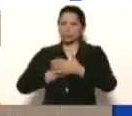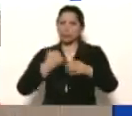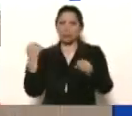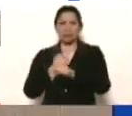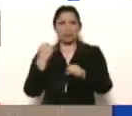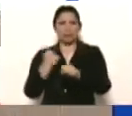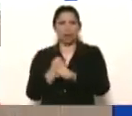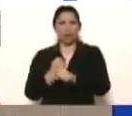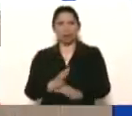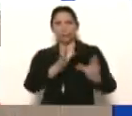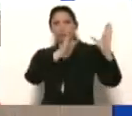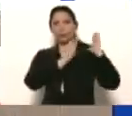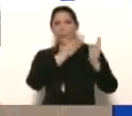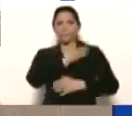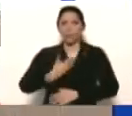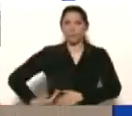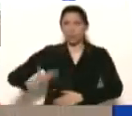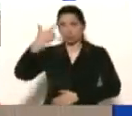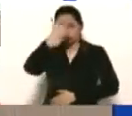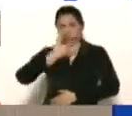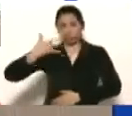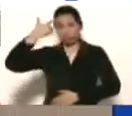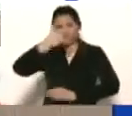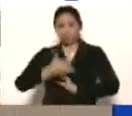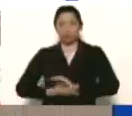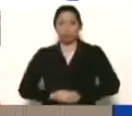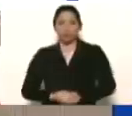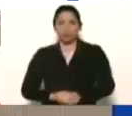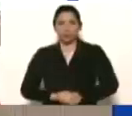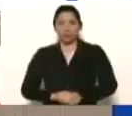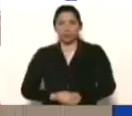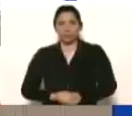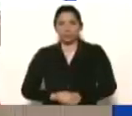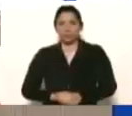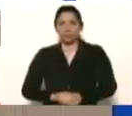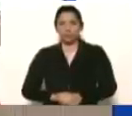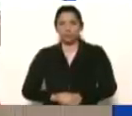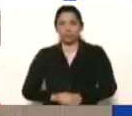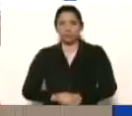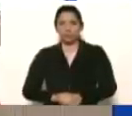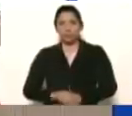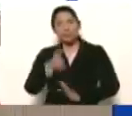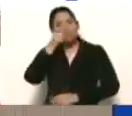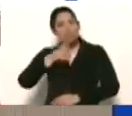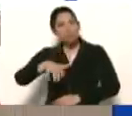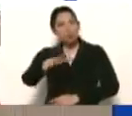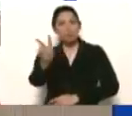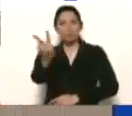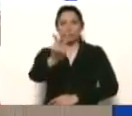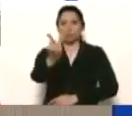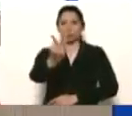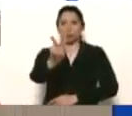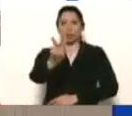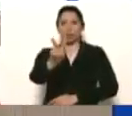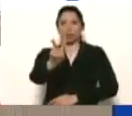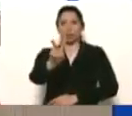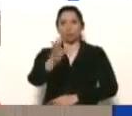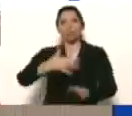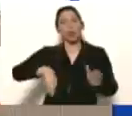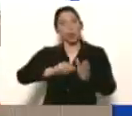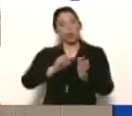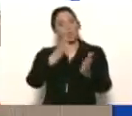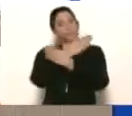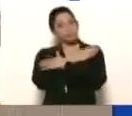ejerciendo la presidencia pro-témpore de la unión africana al pueblo de venezuela nuevamente en nuestro